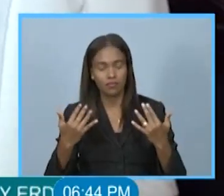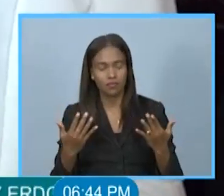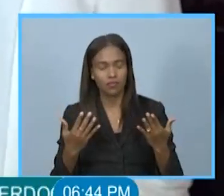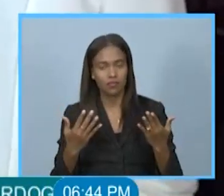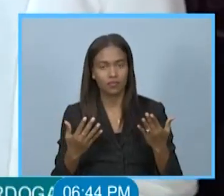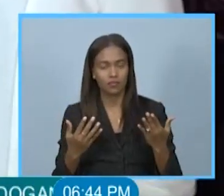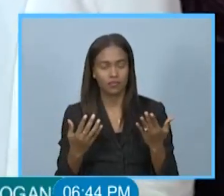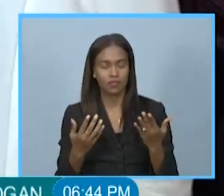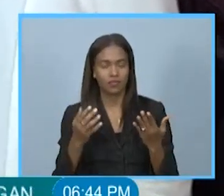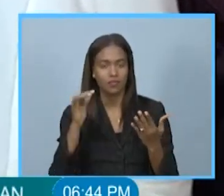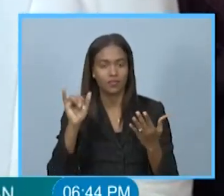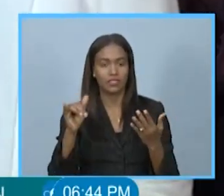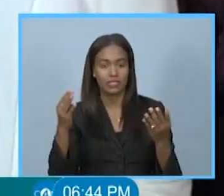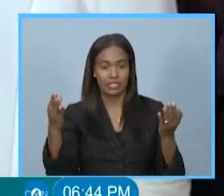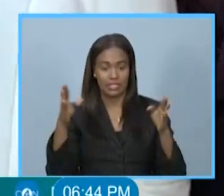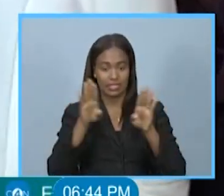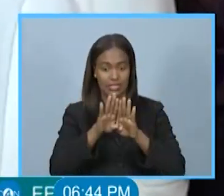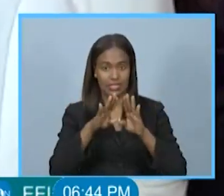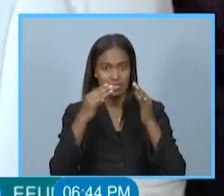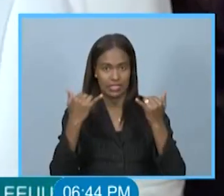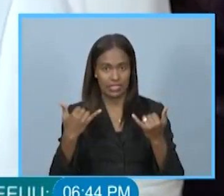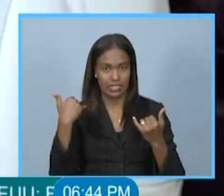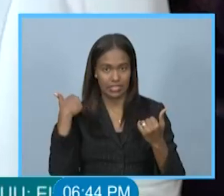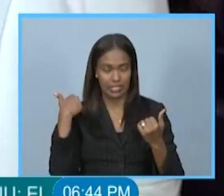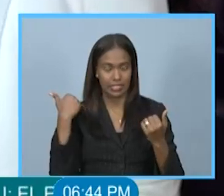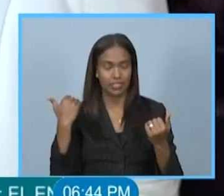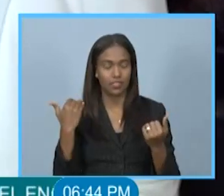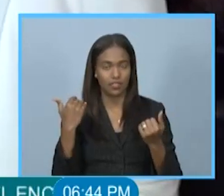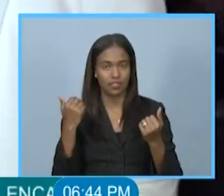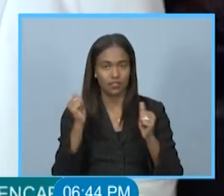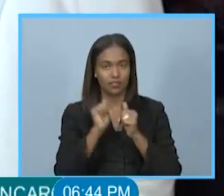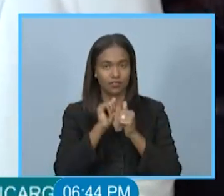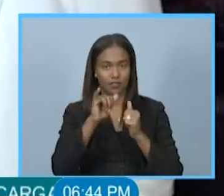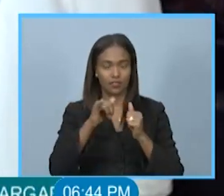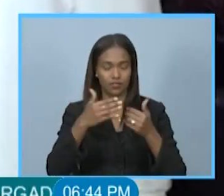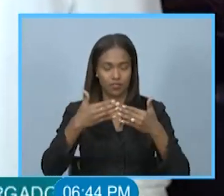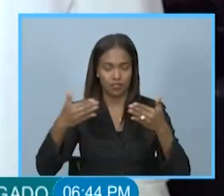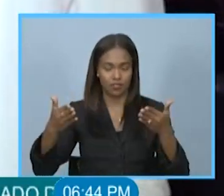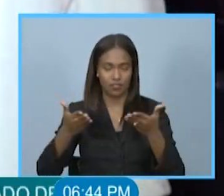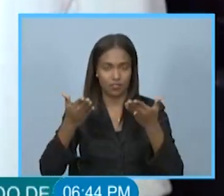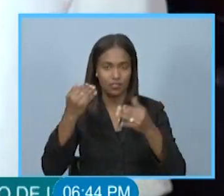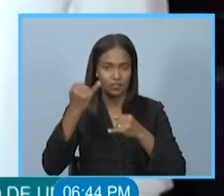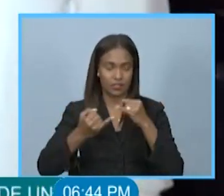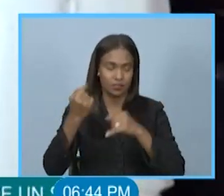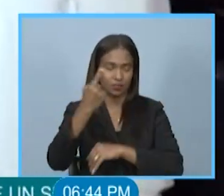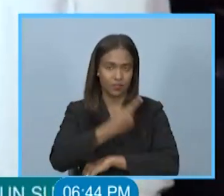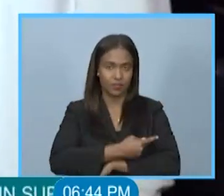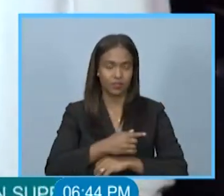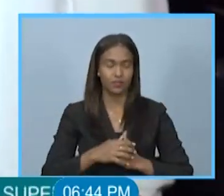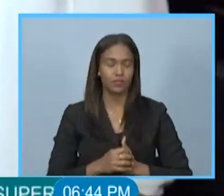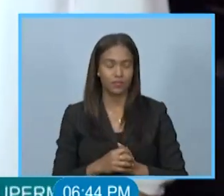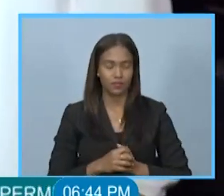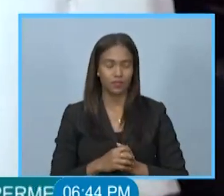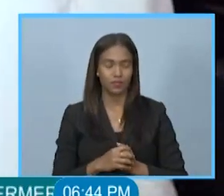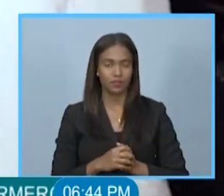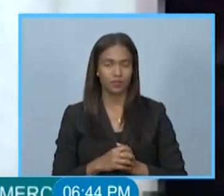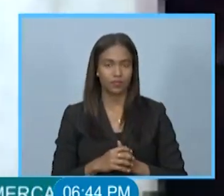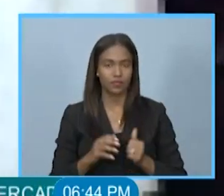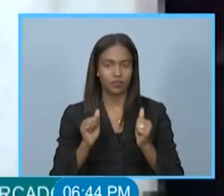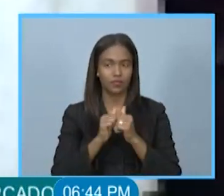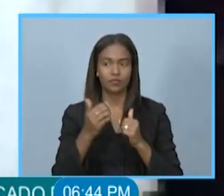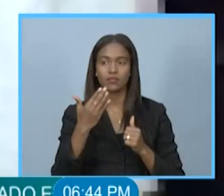esta este cierre que han tenido de la de la frontera en los últimos días Muchas